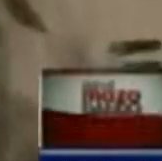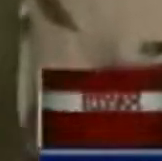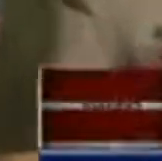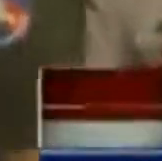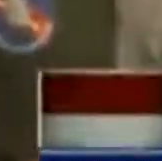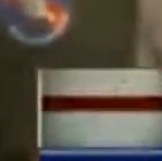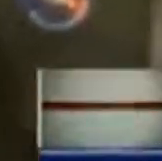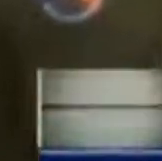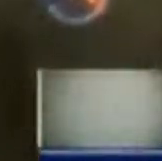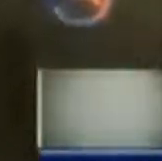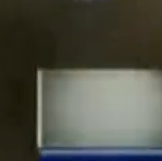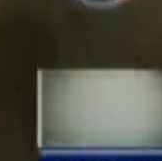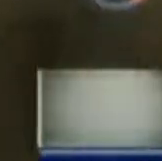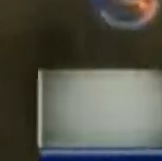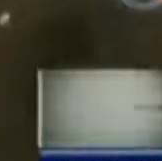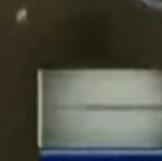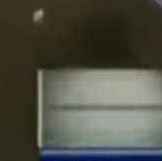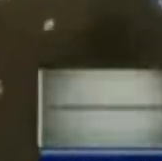eso